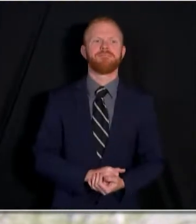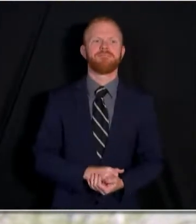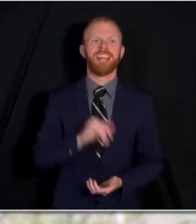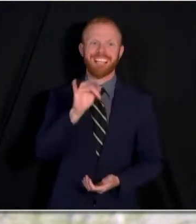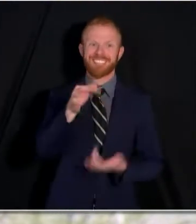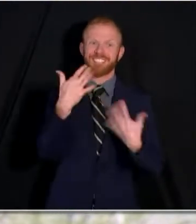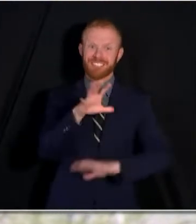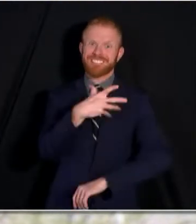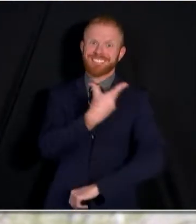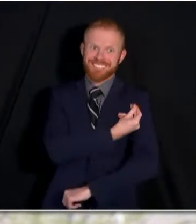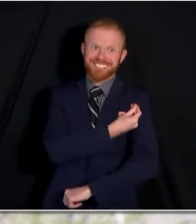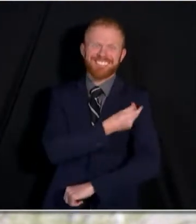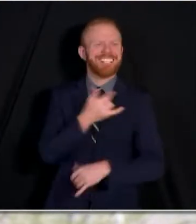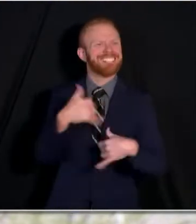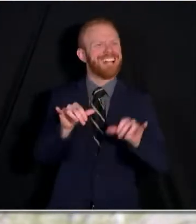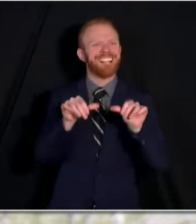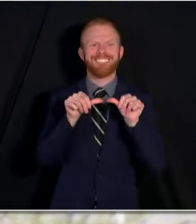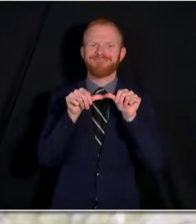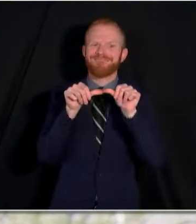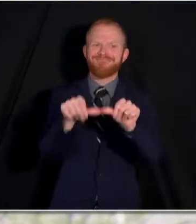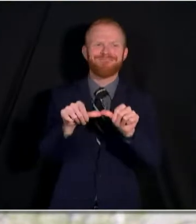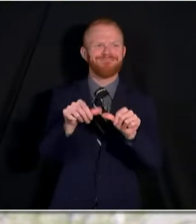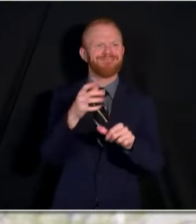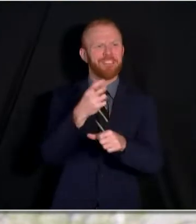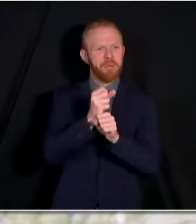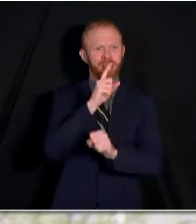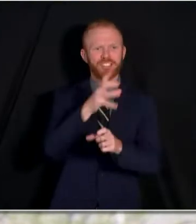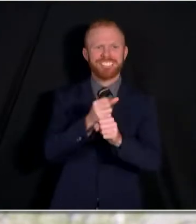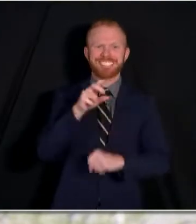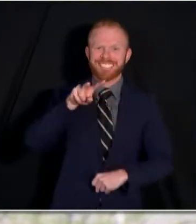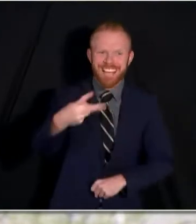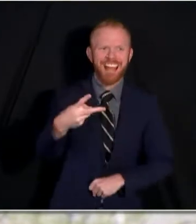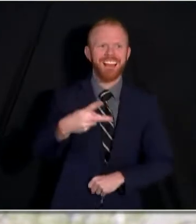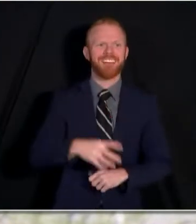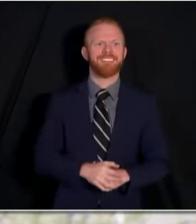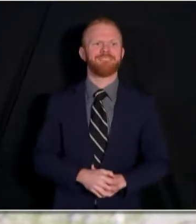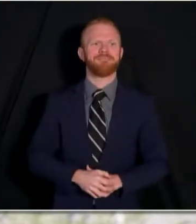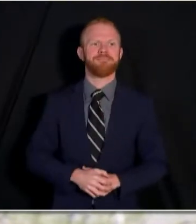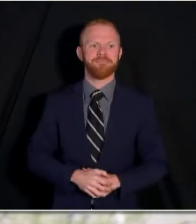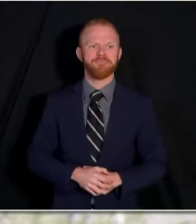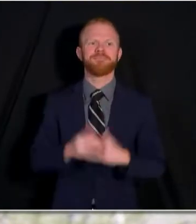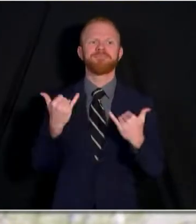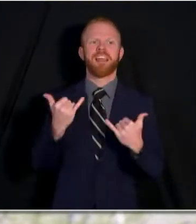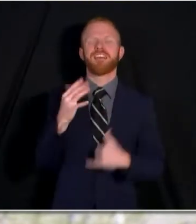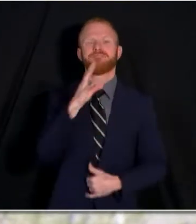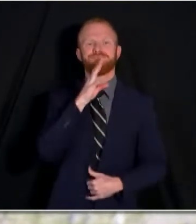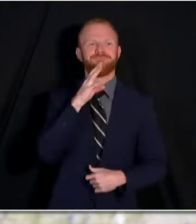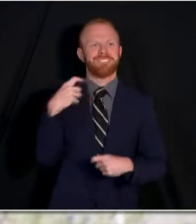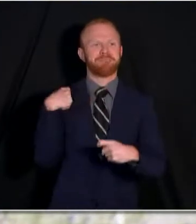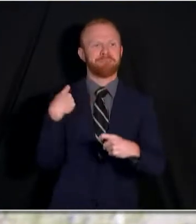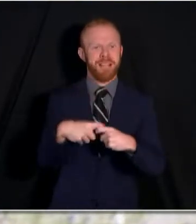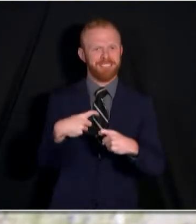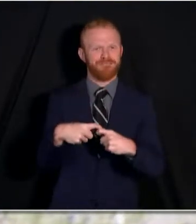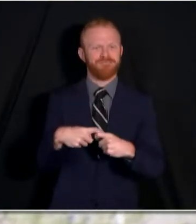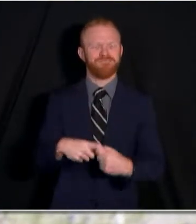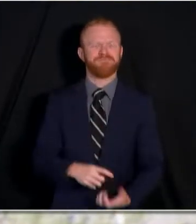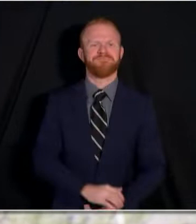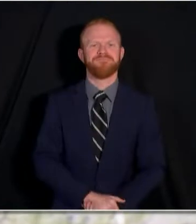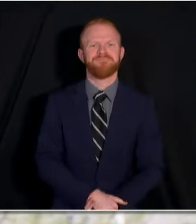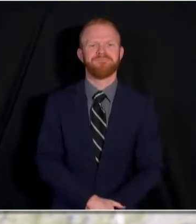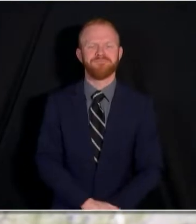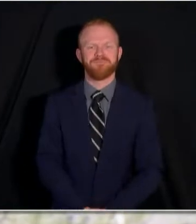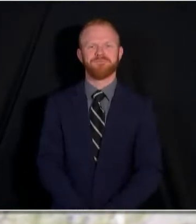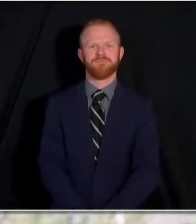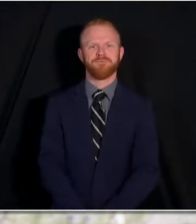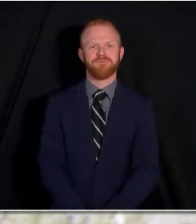second dose to you as well. Now in Spanish, brevemente. Buenos días, soy Hilda Solís, presidenta